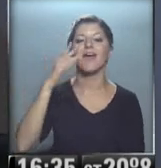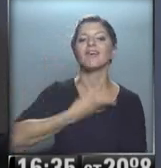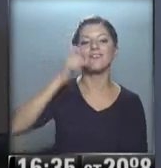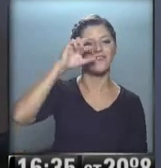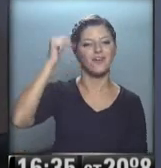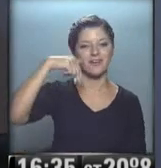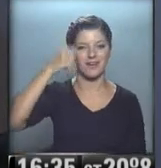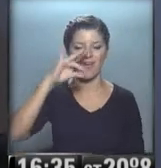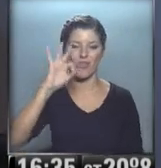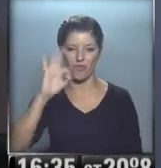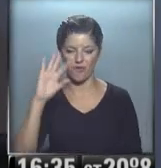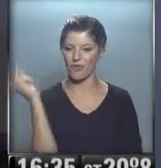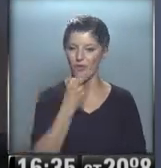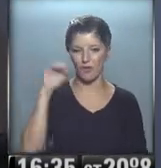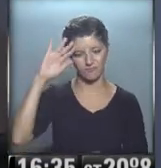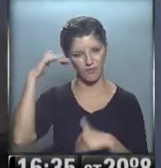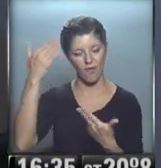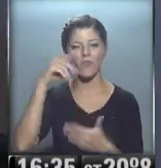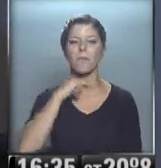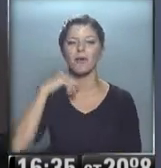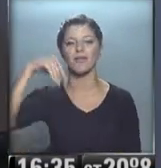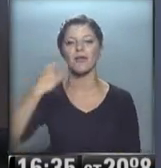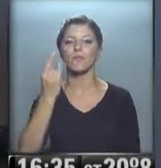con un recuerdo permanente en homenaje al padre